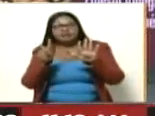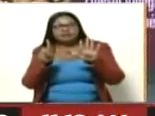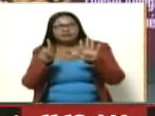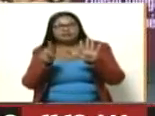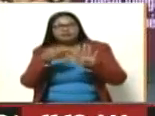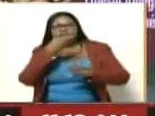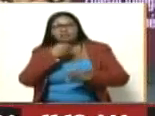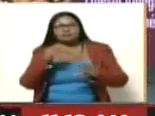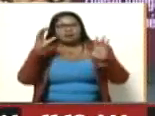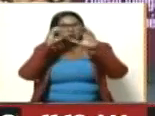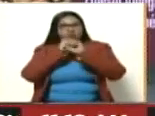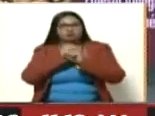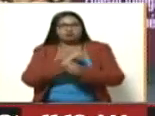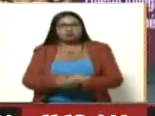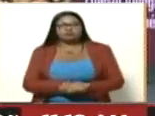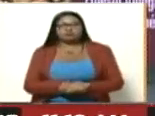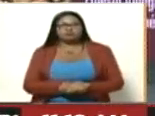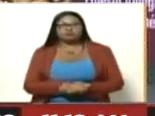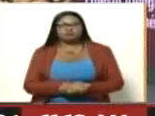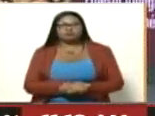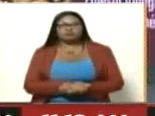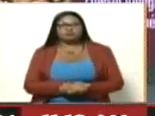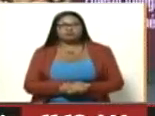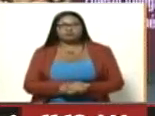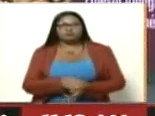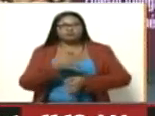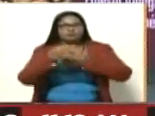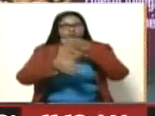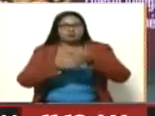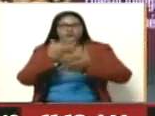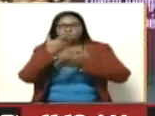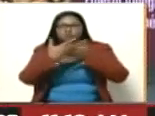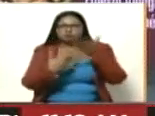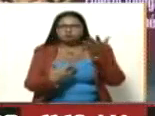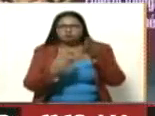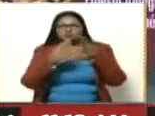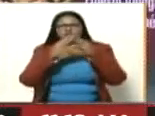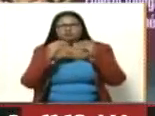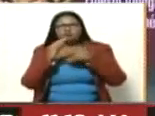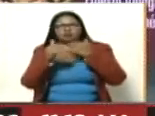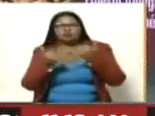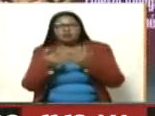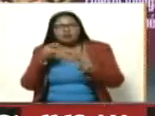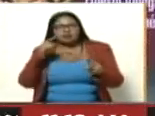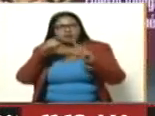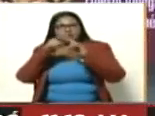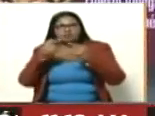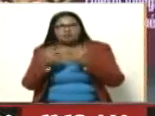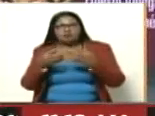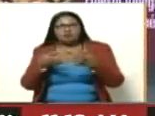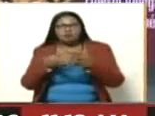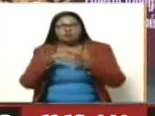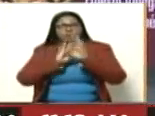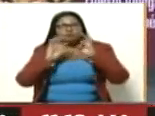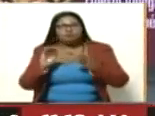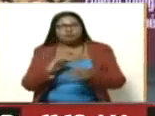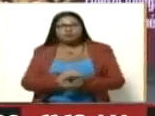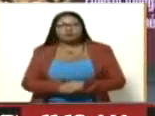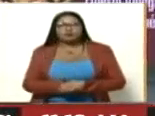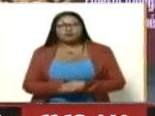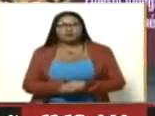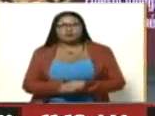y habían hablado de la literatura que hacía referencia al ardimiento, al fuego sagrado,